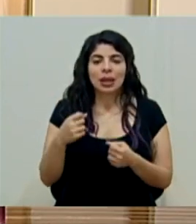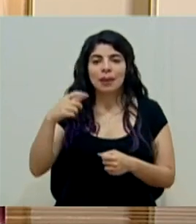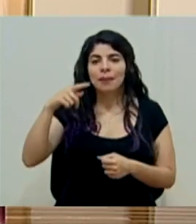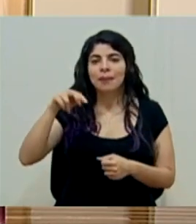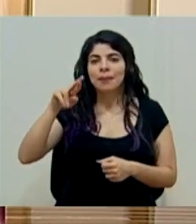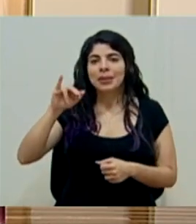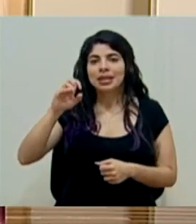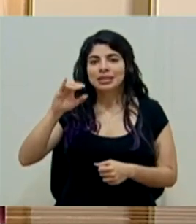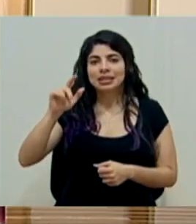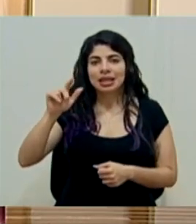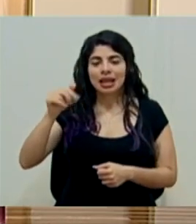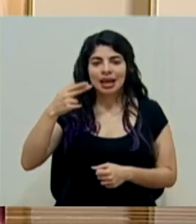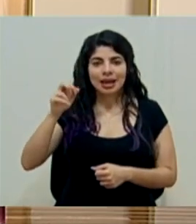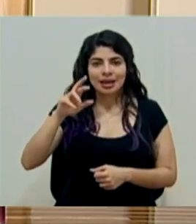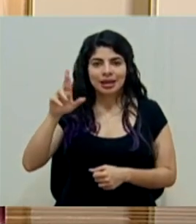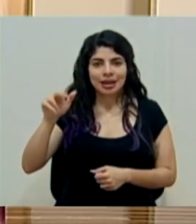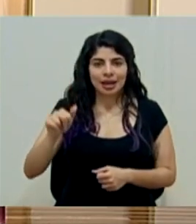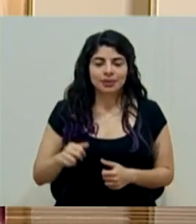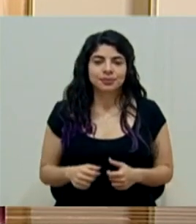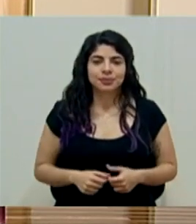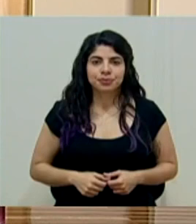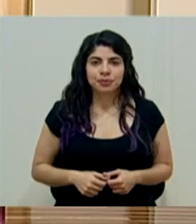la señora Priscila Herrera.